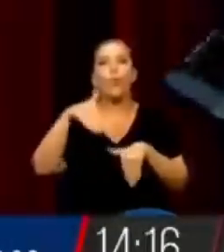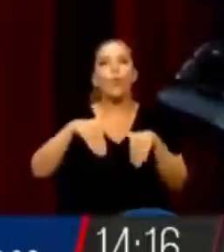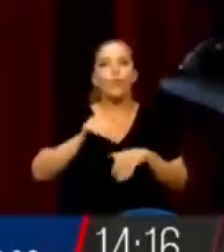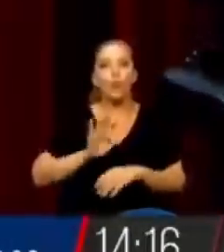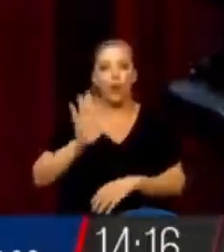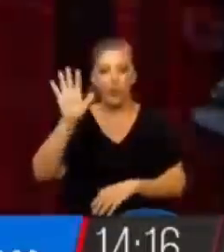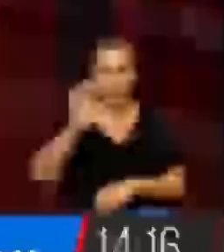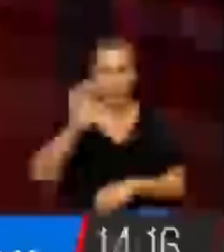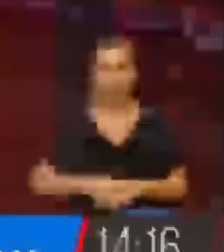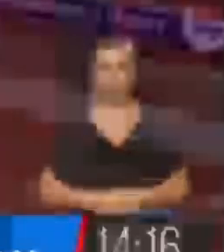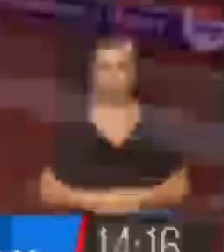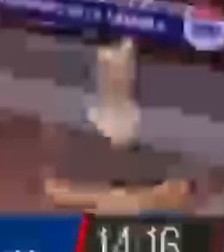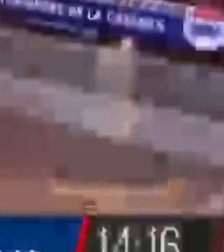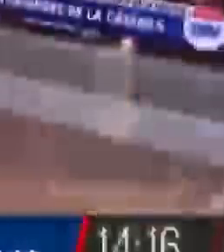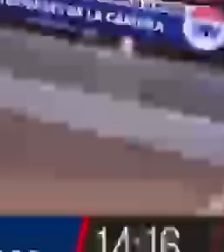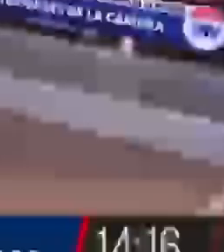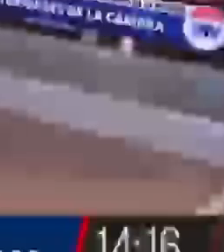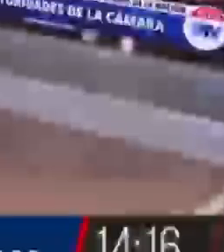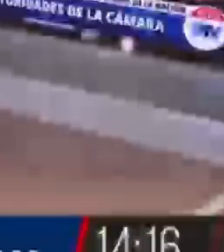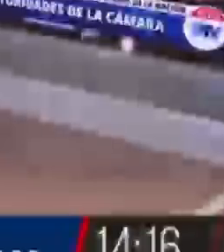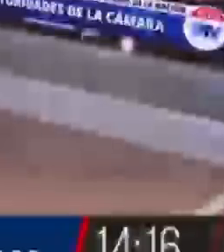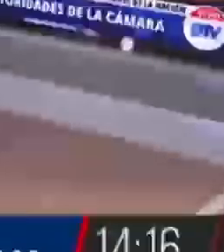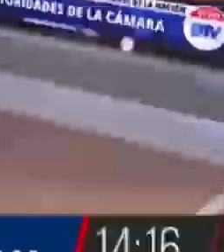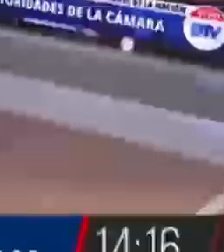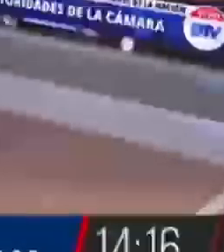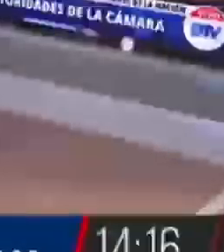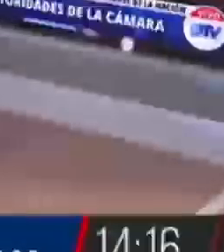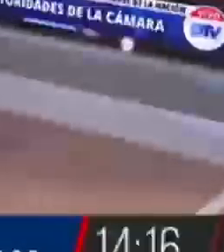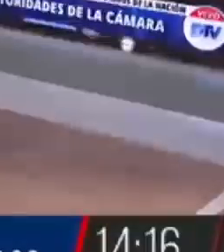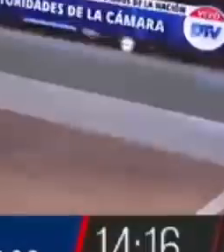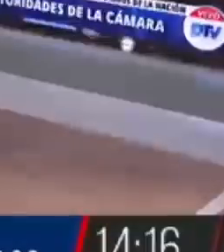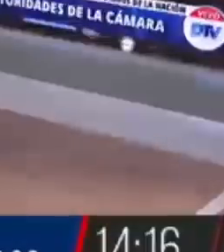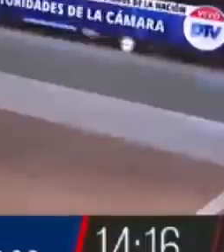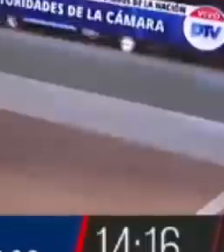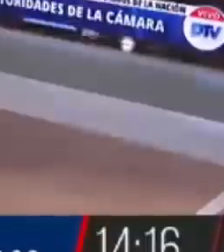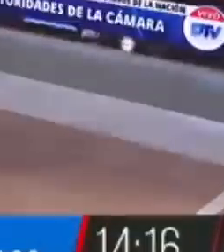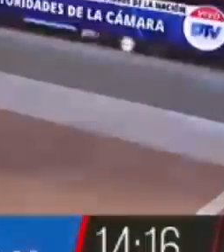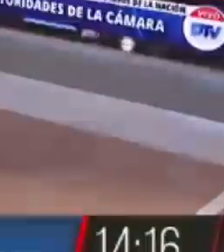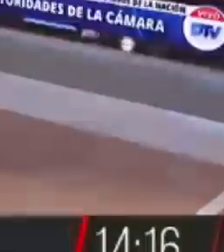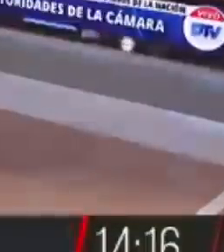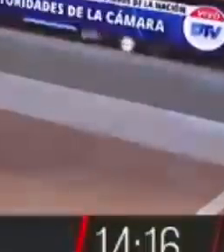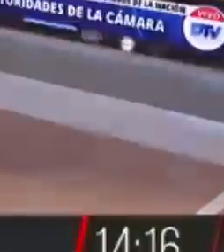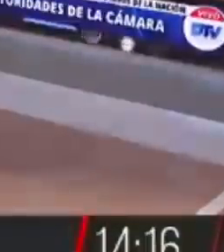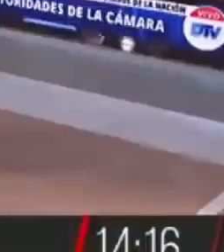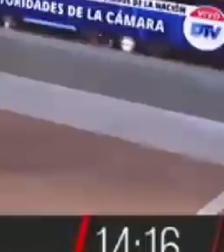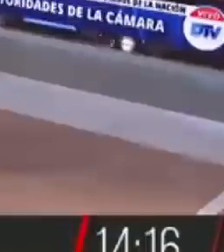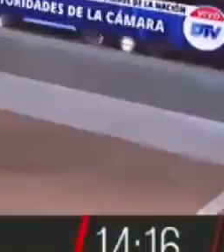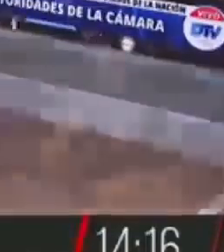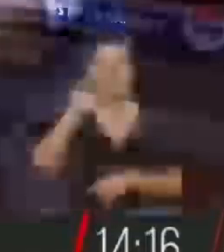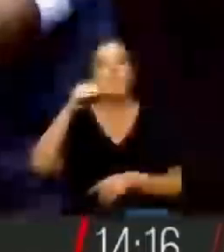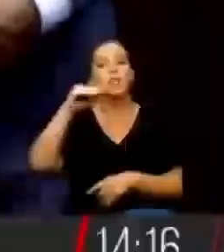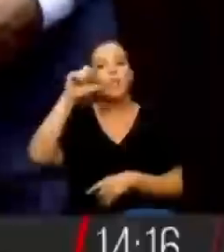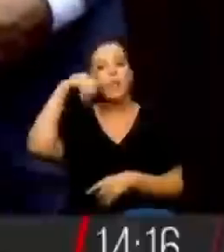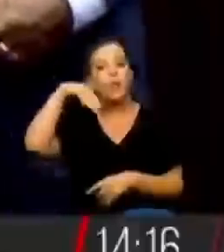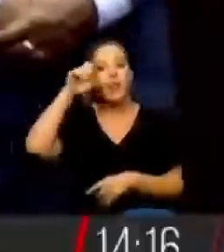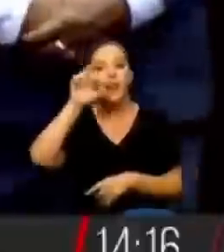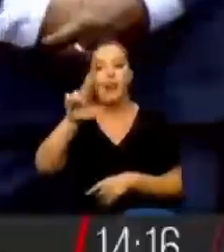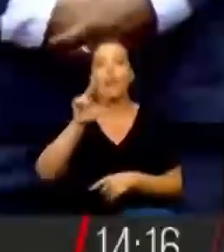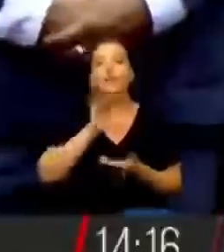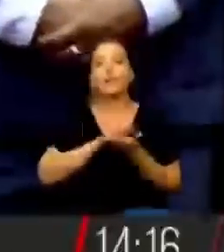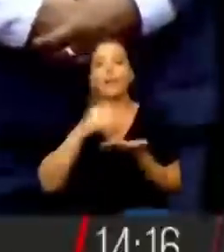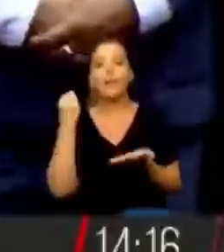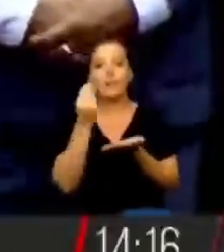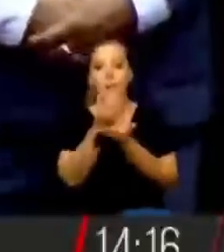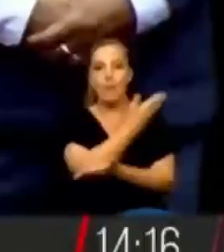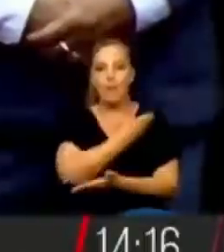este lunes a presentar, a debatir el presupuesto 2022 ahí en la Cámara de Diputados. Ahora, que, digamos, en la